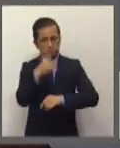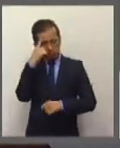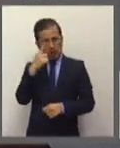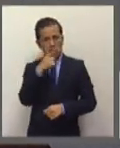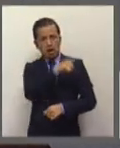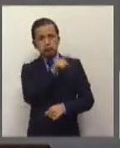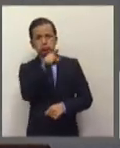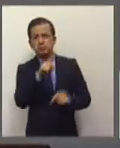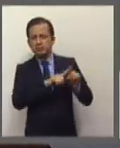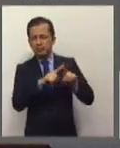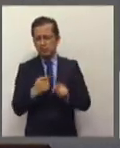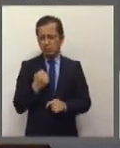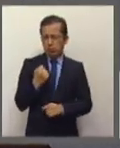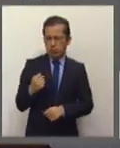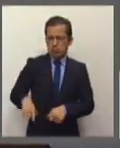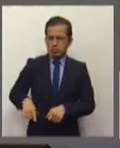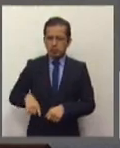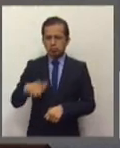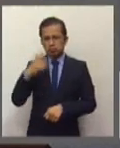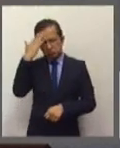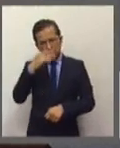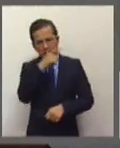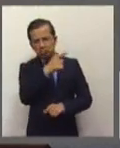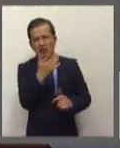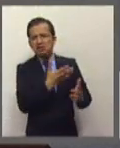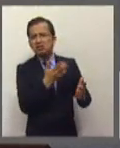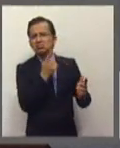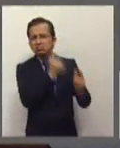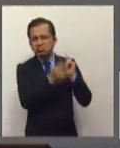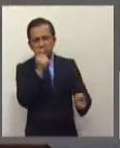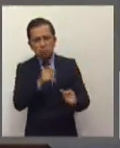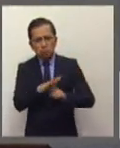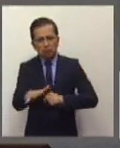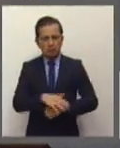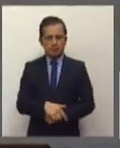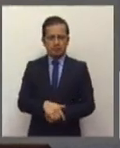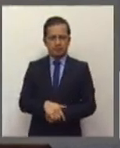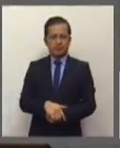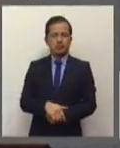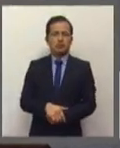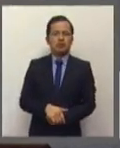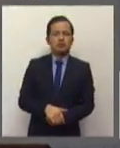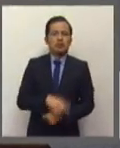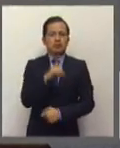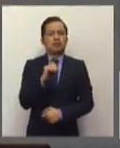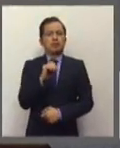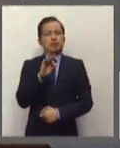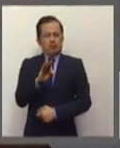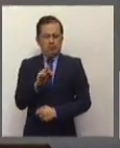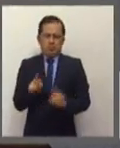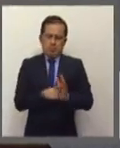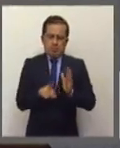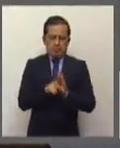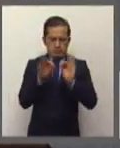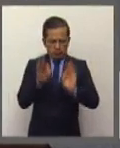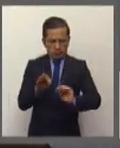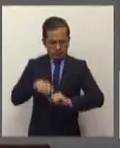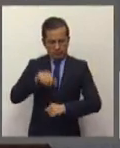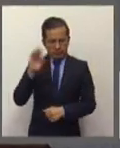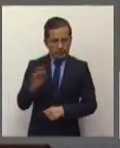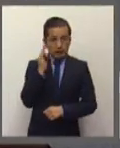la Unión y los entes públicos. El Diario Oficial de la Federación es un instrumento privilegiado en la comunicación